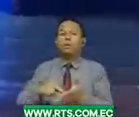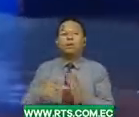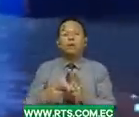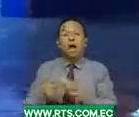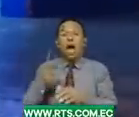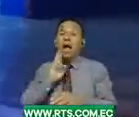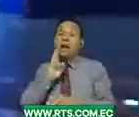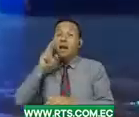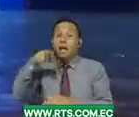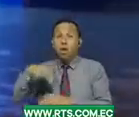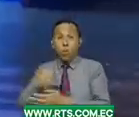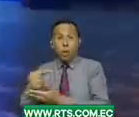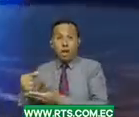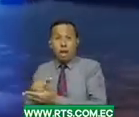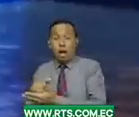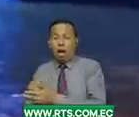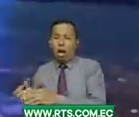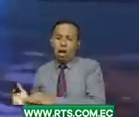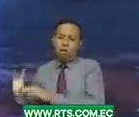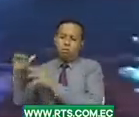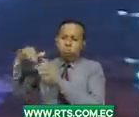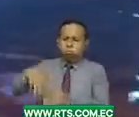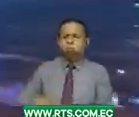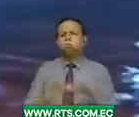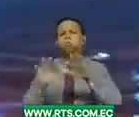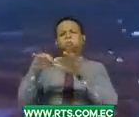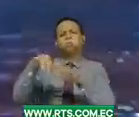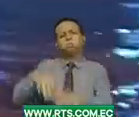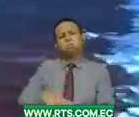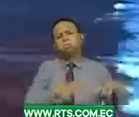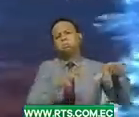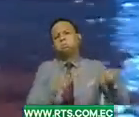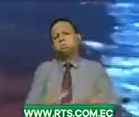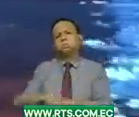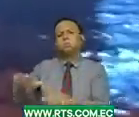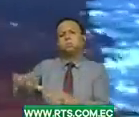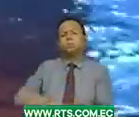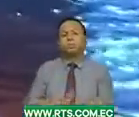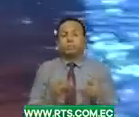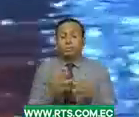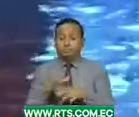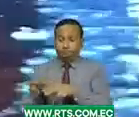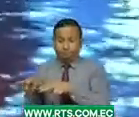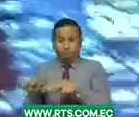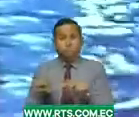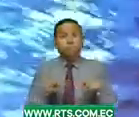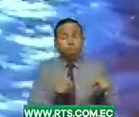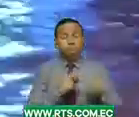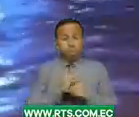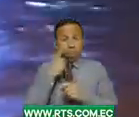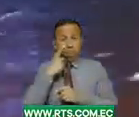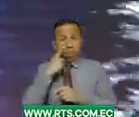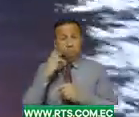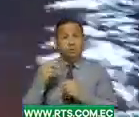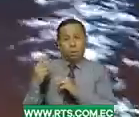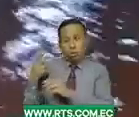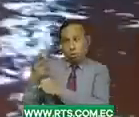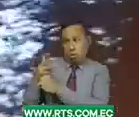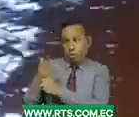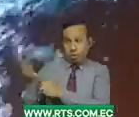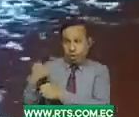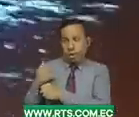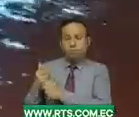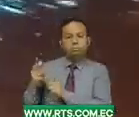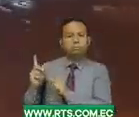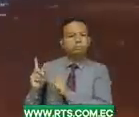se ha mostrado hasta estos momentos, pues, de esta manera. Pues vamos a caminar un poco con mi compañero Daniel Duret, que está